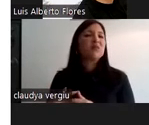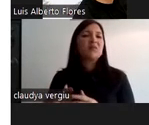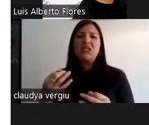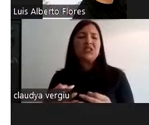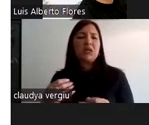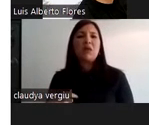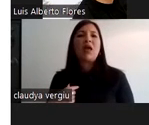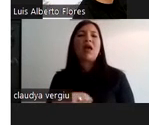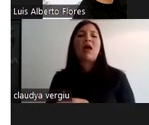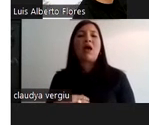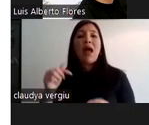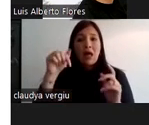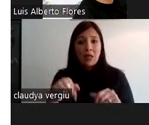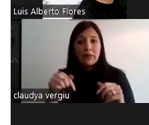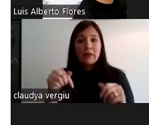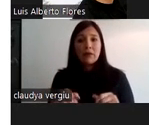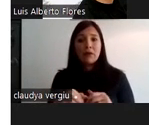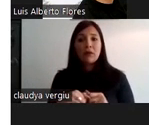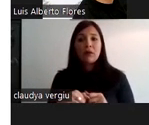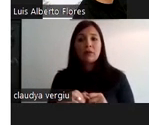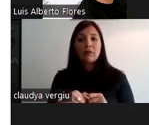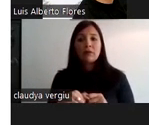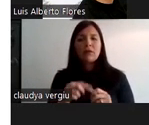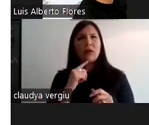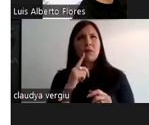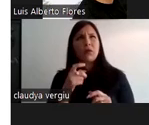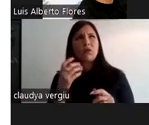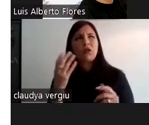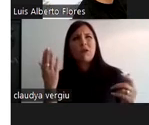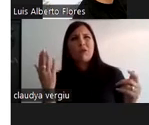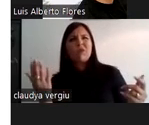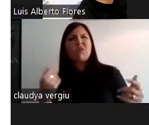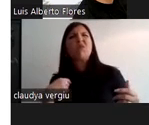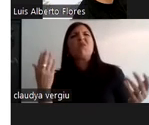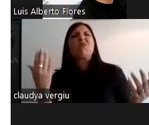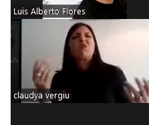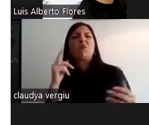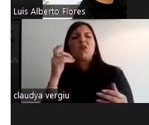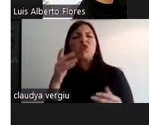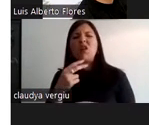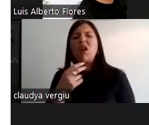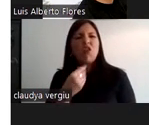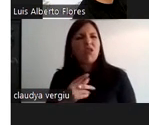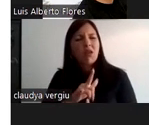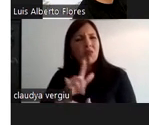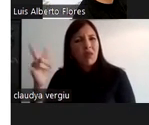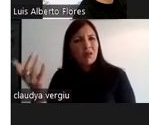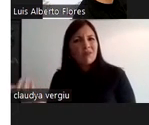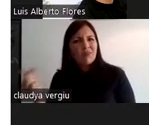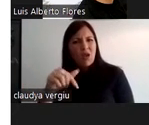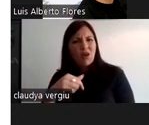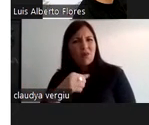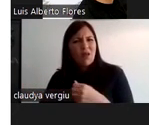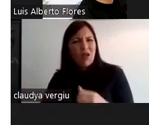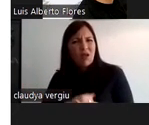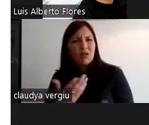este hábito ahora no siempre no nos hemos preguntado a través de esto y Qué ha pasado con la intención de viaje Cómo iría ahora después de todo lo